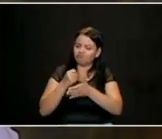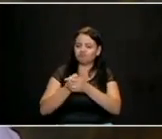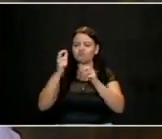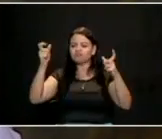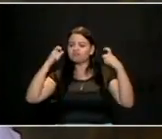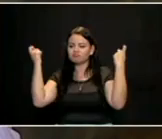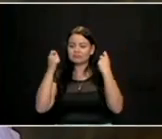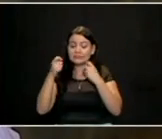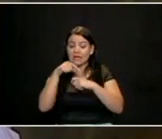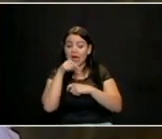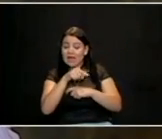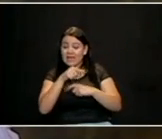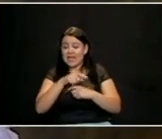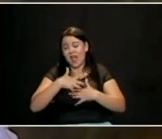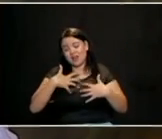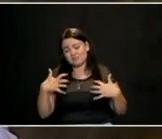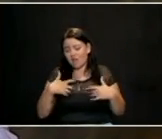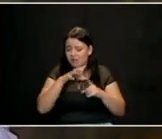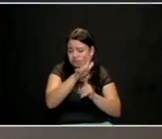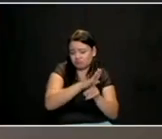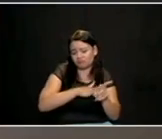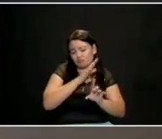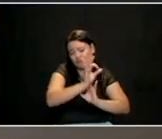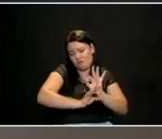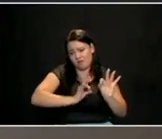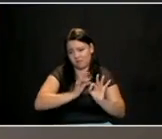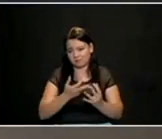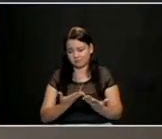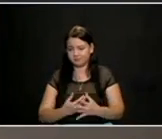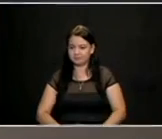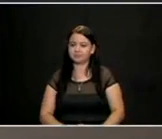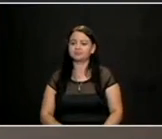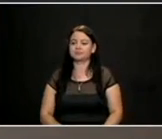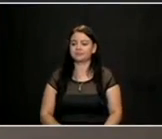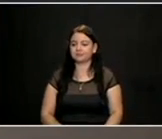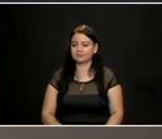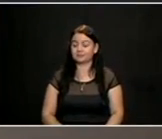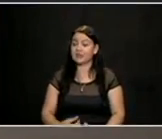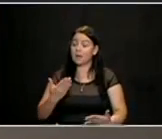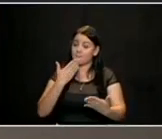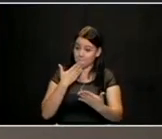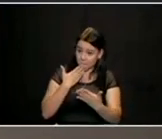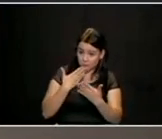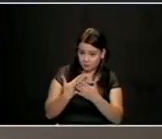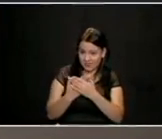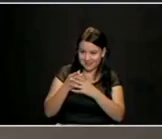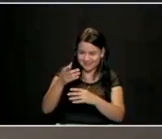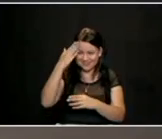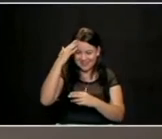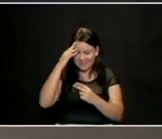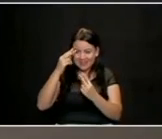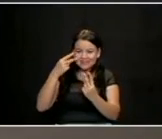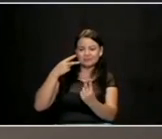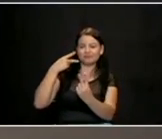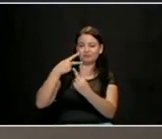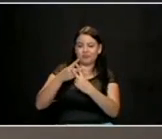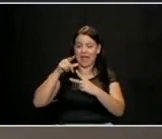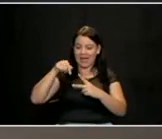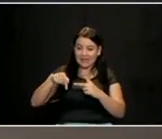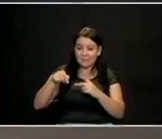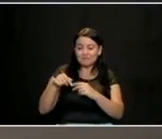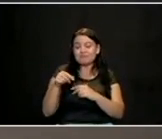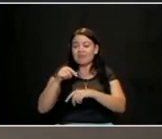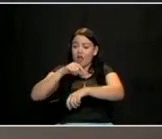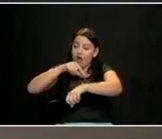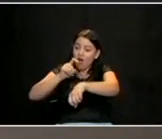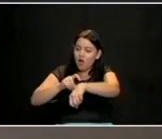tema de abandono de las mascotas en la ciudad. Muchas gracias, candidato. Utilicen la etiqueta hashtag La Hora del Debate en